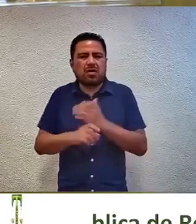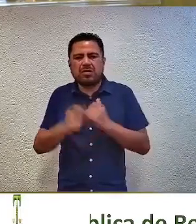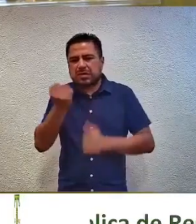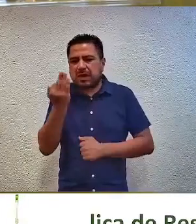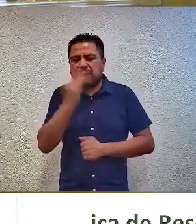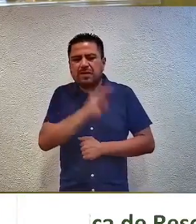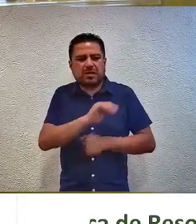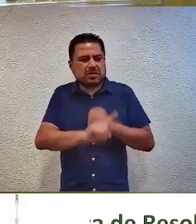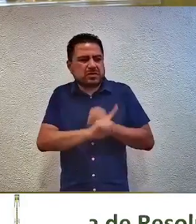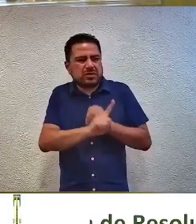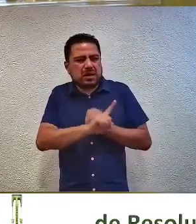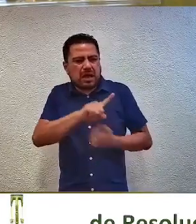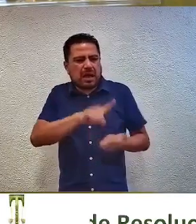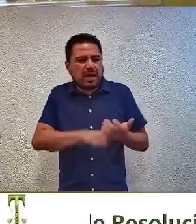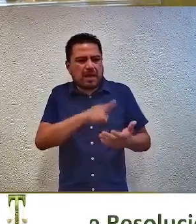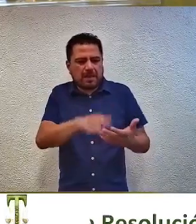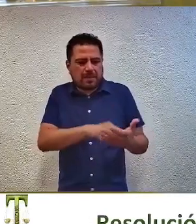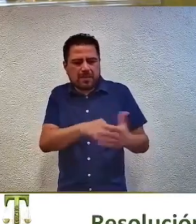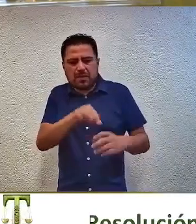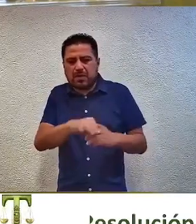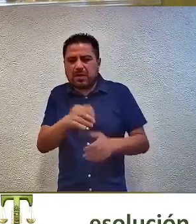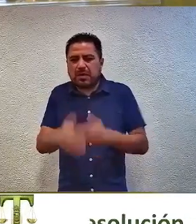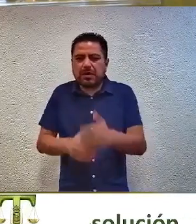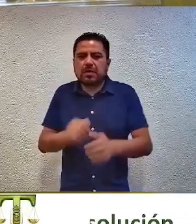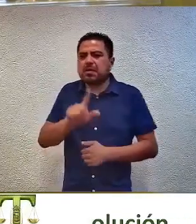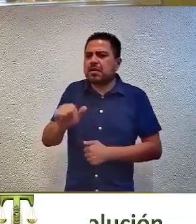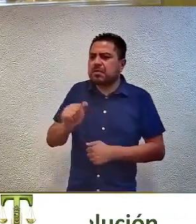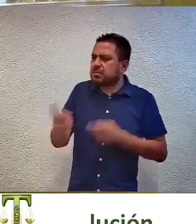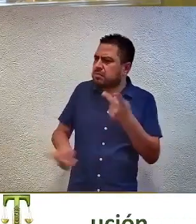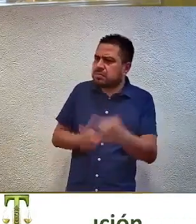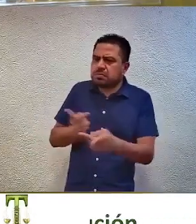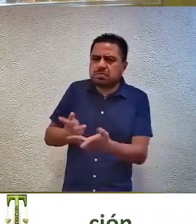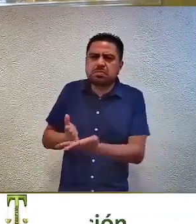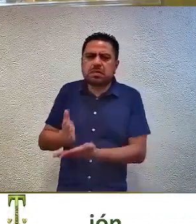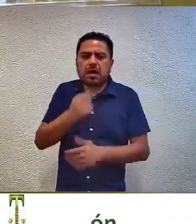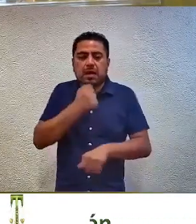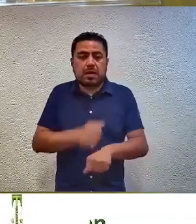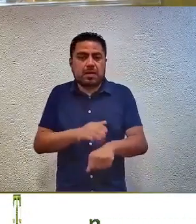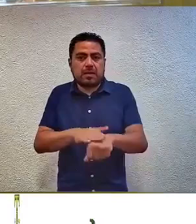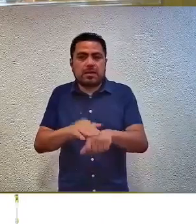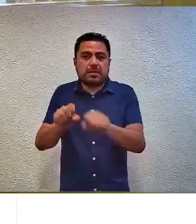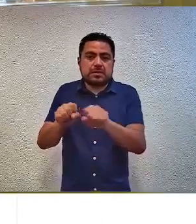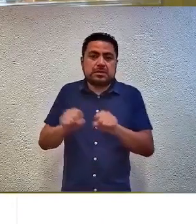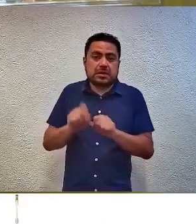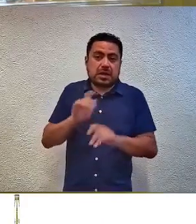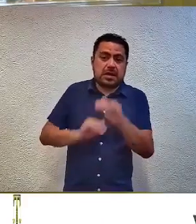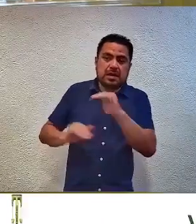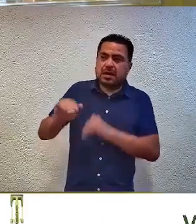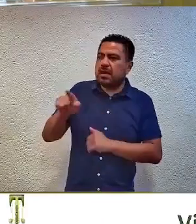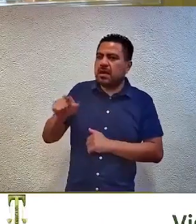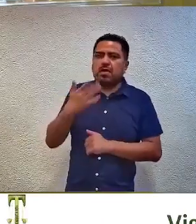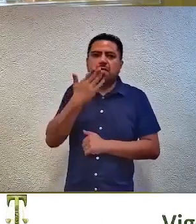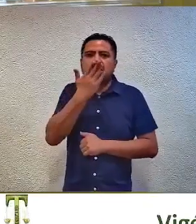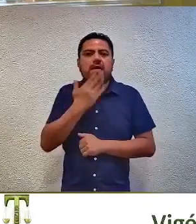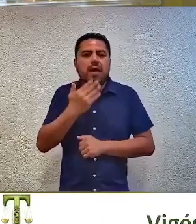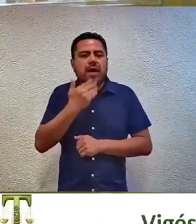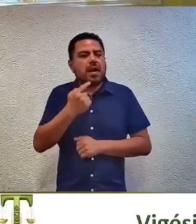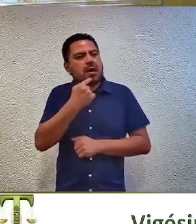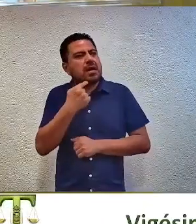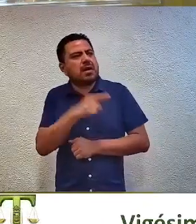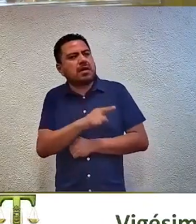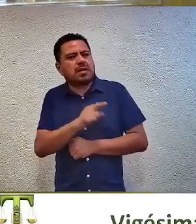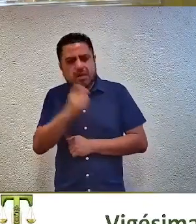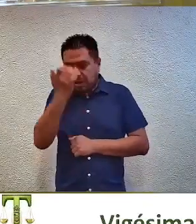proceso electoral. No obstante, en la consulta se determina que de la sentencia se advierte que la Sala Superior no hace un pronunciamiento en el sentido